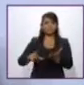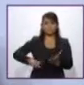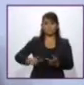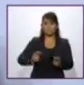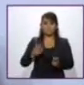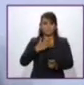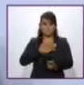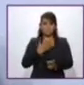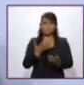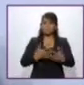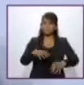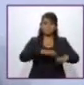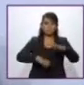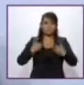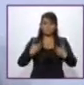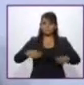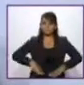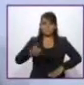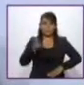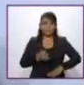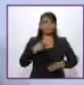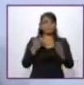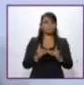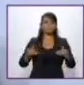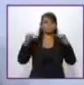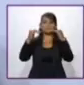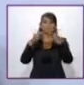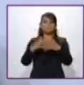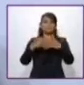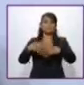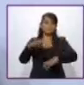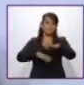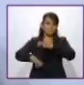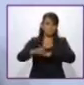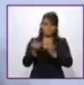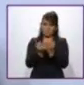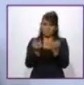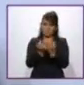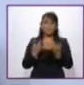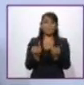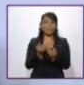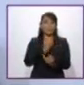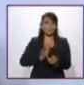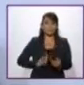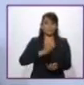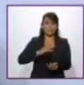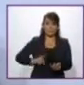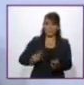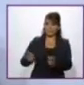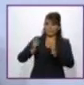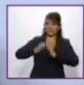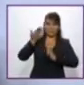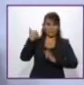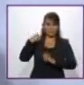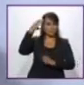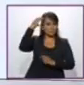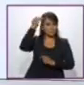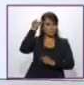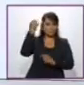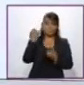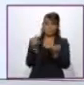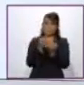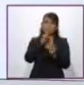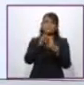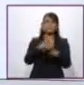empresa, así ha sido mi comportamiento en las cúpulas empresariales, así fue en la presidencia municipal y así va a ser mi gobierno.